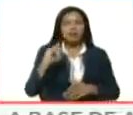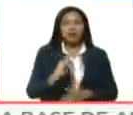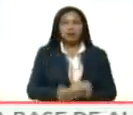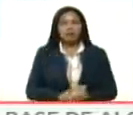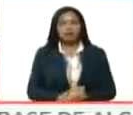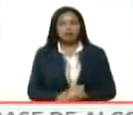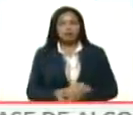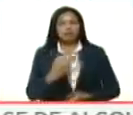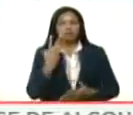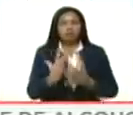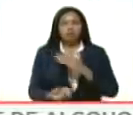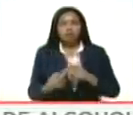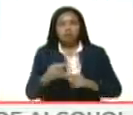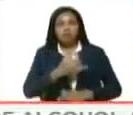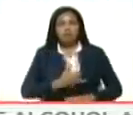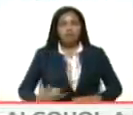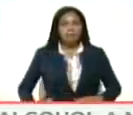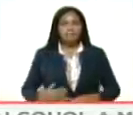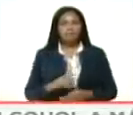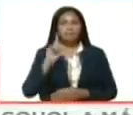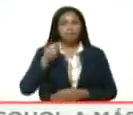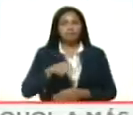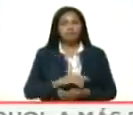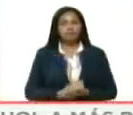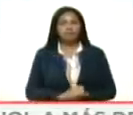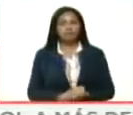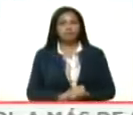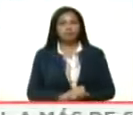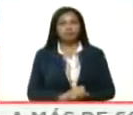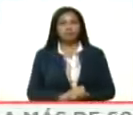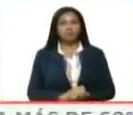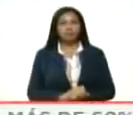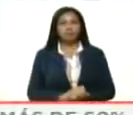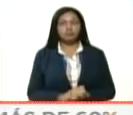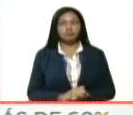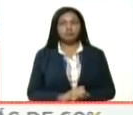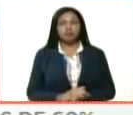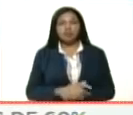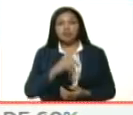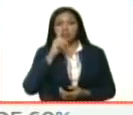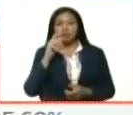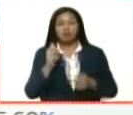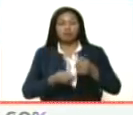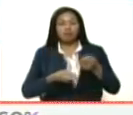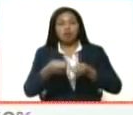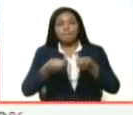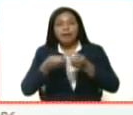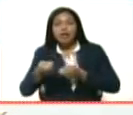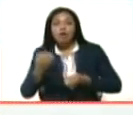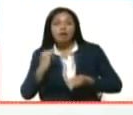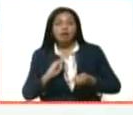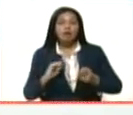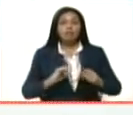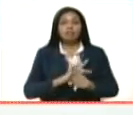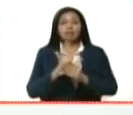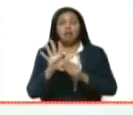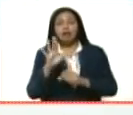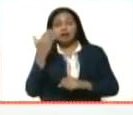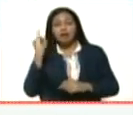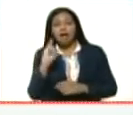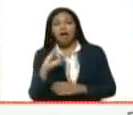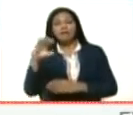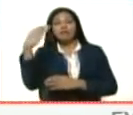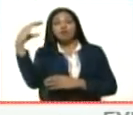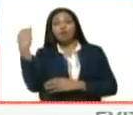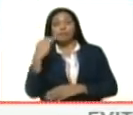huyendo del hambre y huyendo también del mal manejo de la pandemia por coronavirus que se está experimentando en la hermana